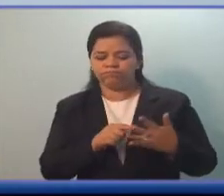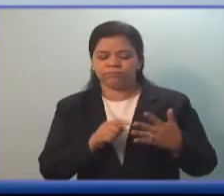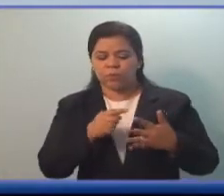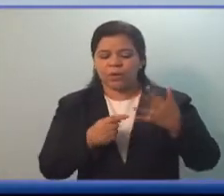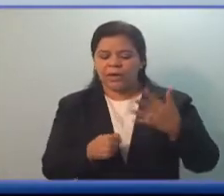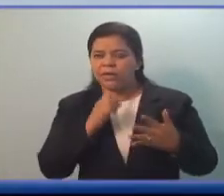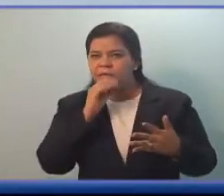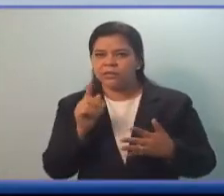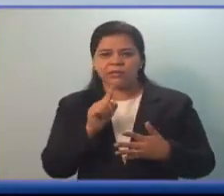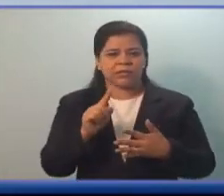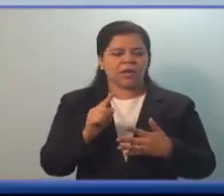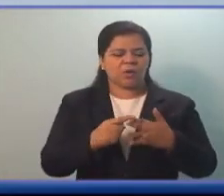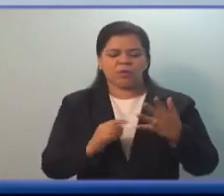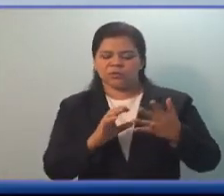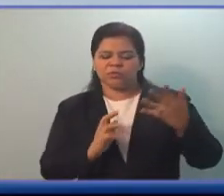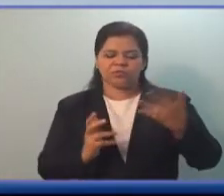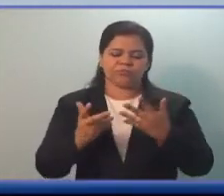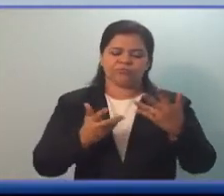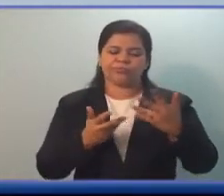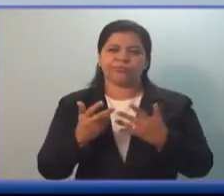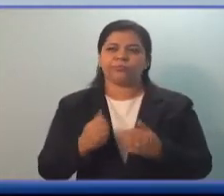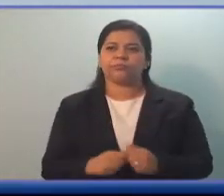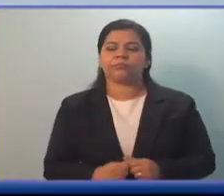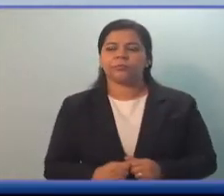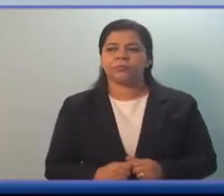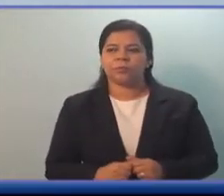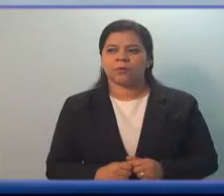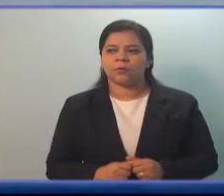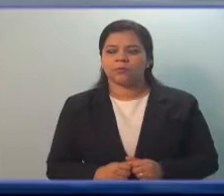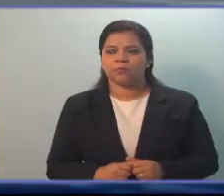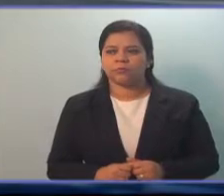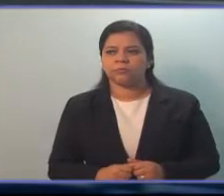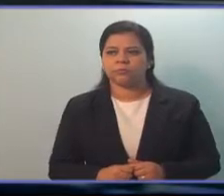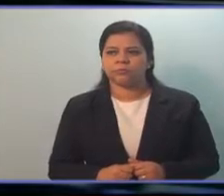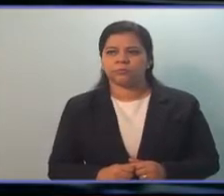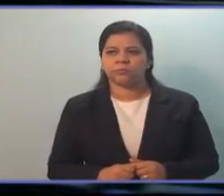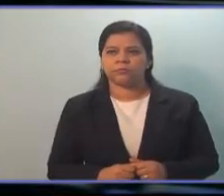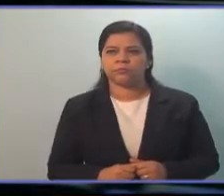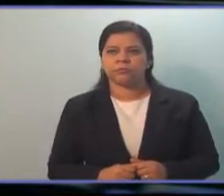ley que se está declarando inconstitucional.